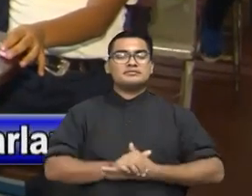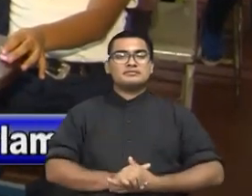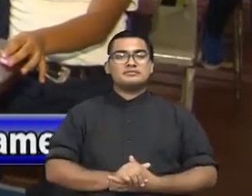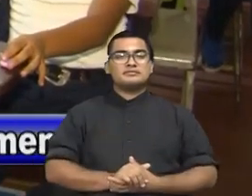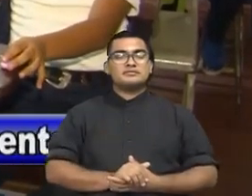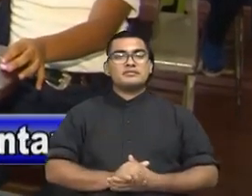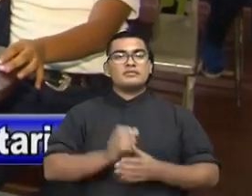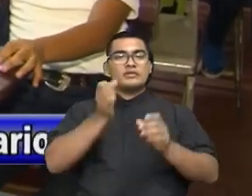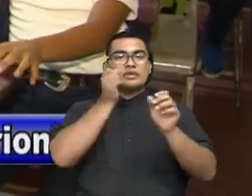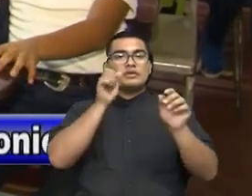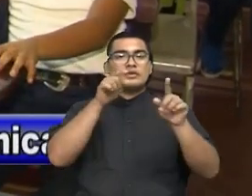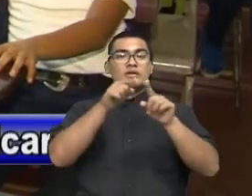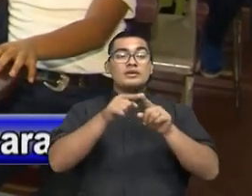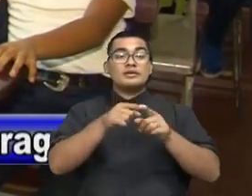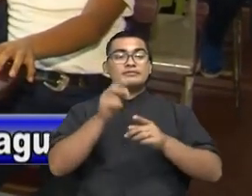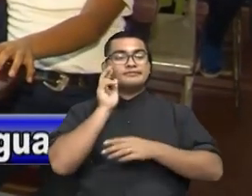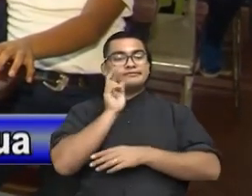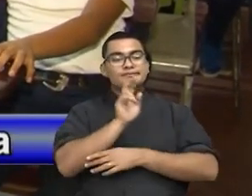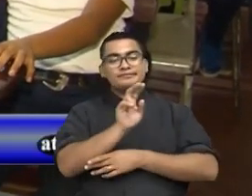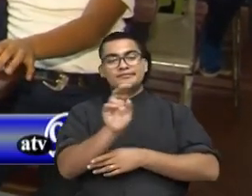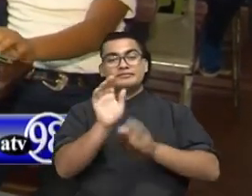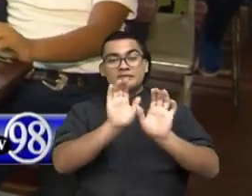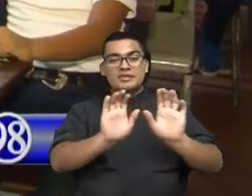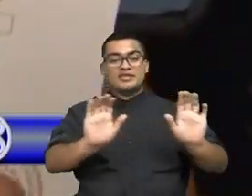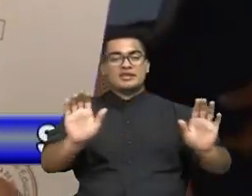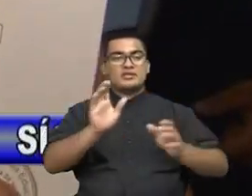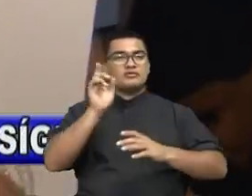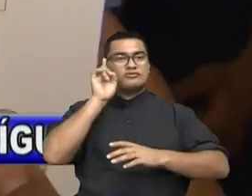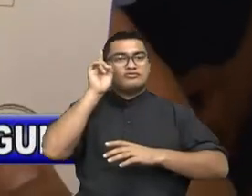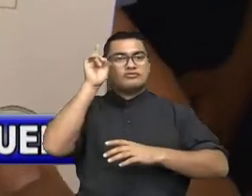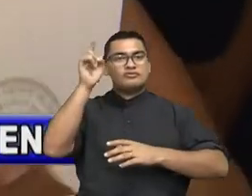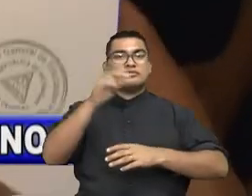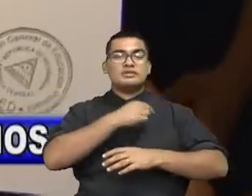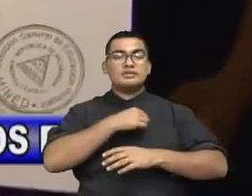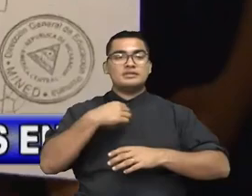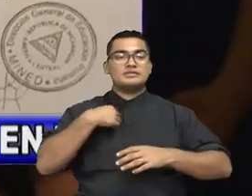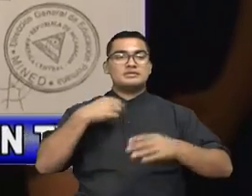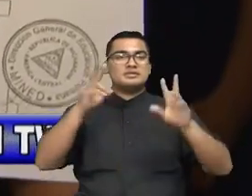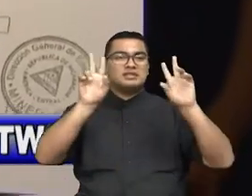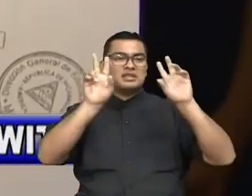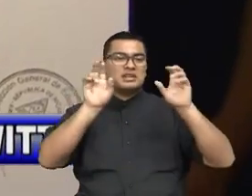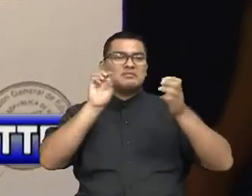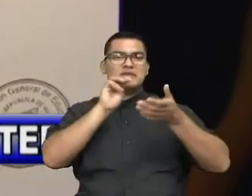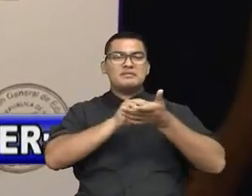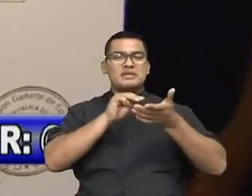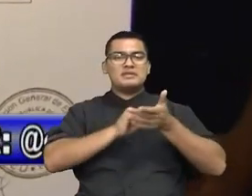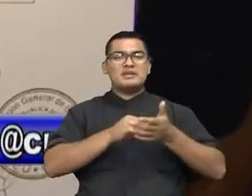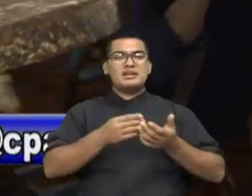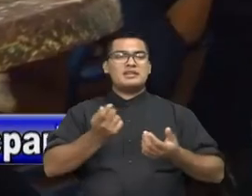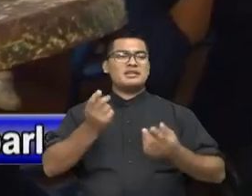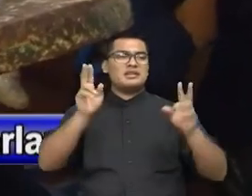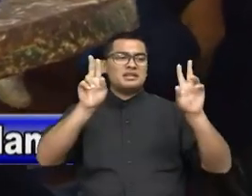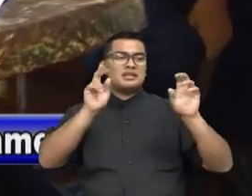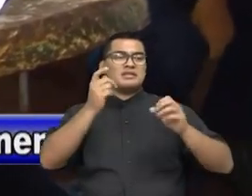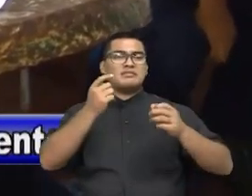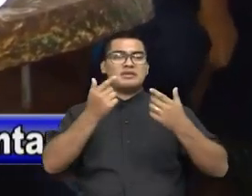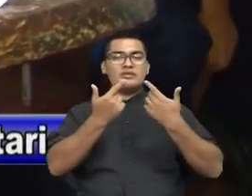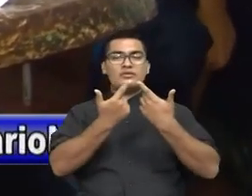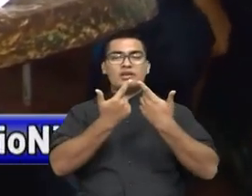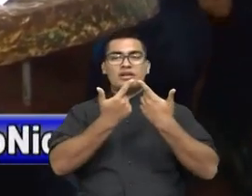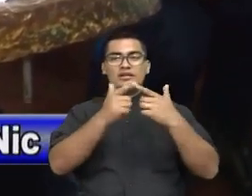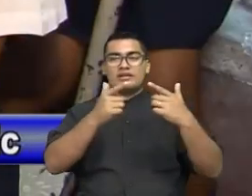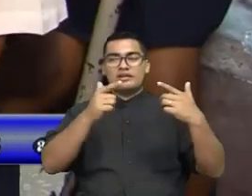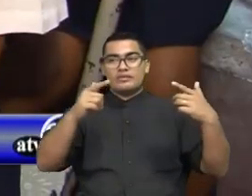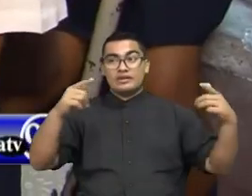El objetivo principal es ver el avance, el aprendizaje que los niños han venido demostrando en las matemáticas, lengua y literatura, en las ciencias sociales,